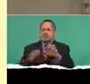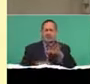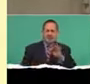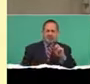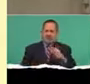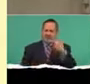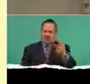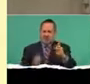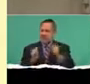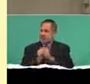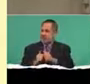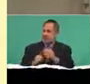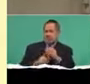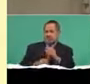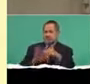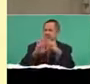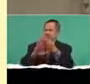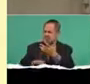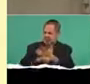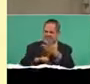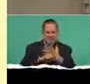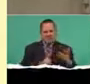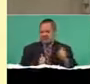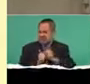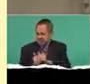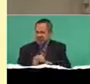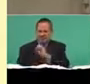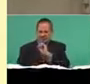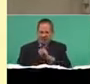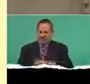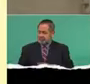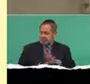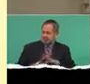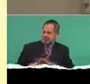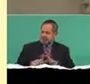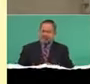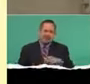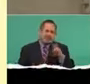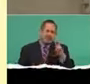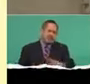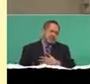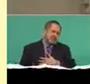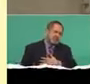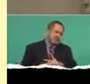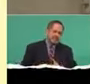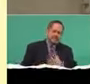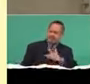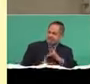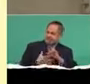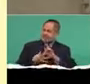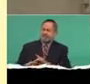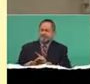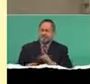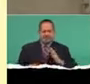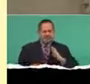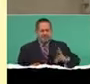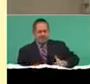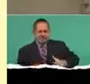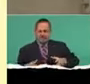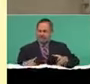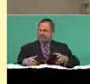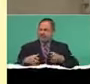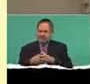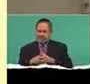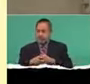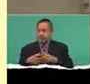1848 con Estados Unidos. Estamos inmensamente orgullosos de que son los